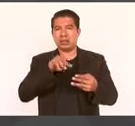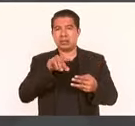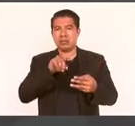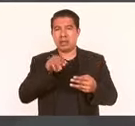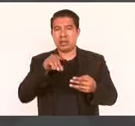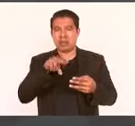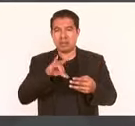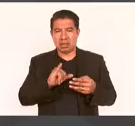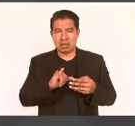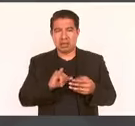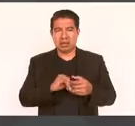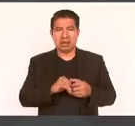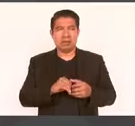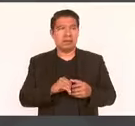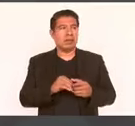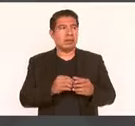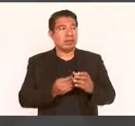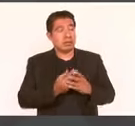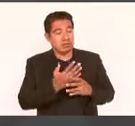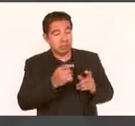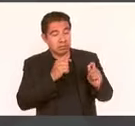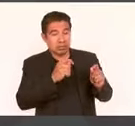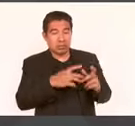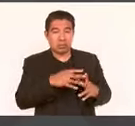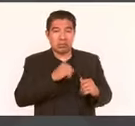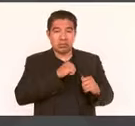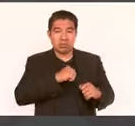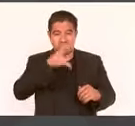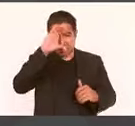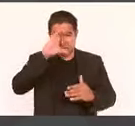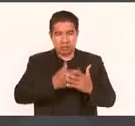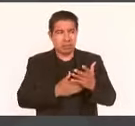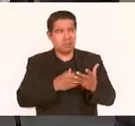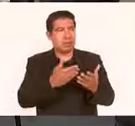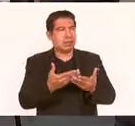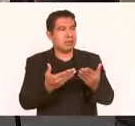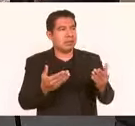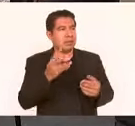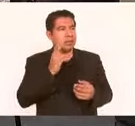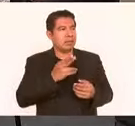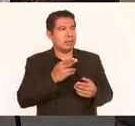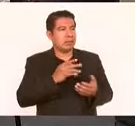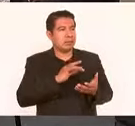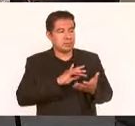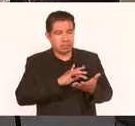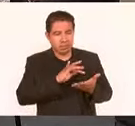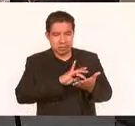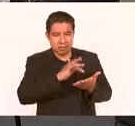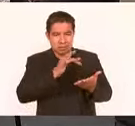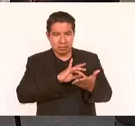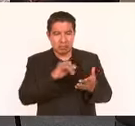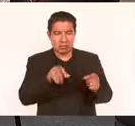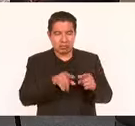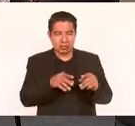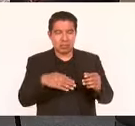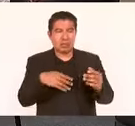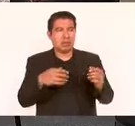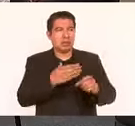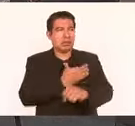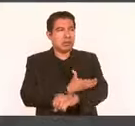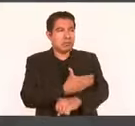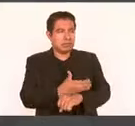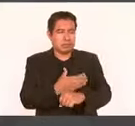nuevo obispo de San Cristóbal, que nos da mucho gusto que nos acompañe. Tenemos